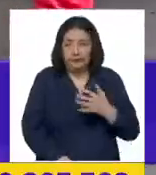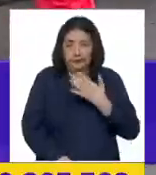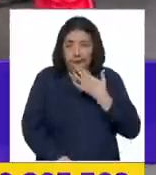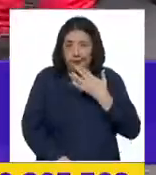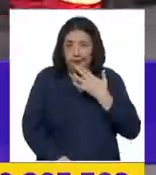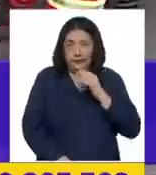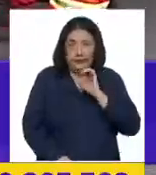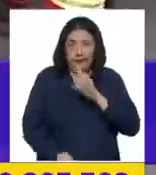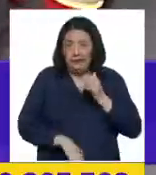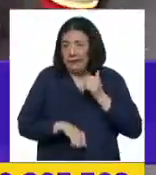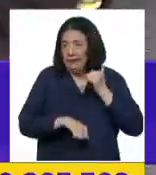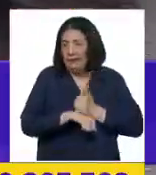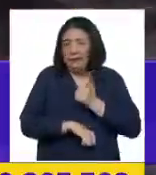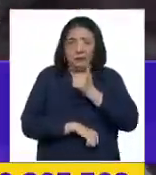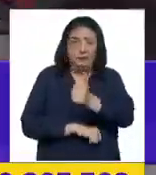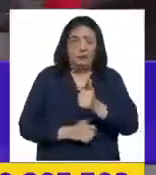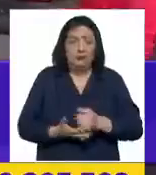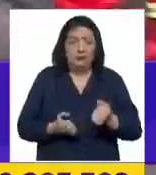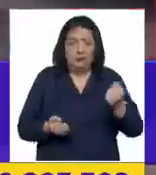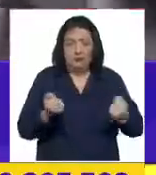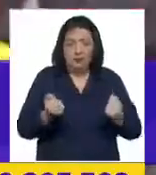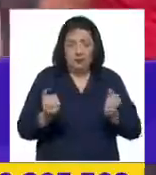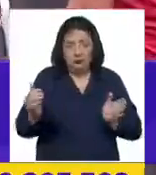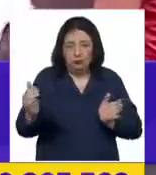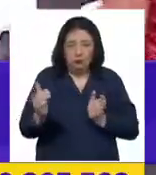responsabilizando al chofer de la combi.